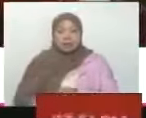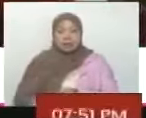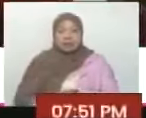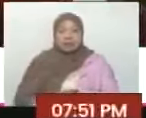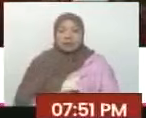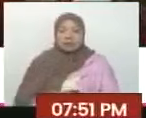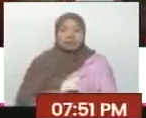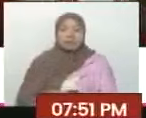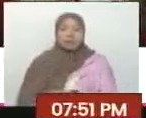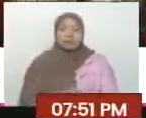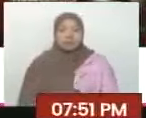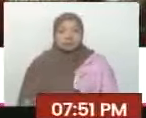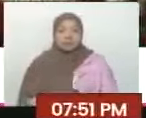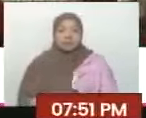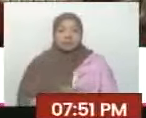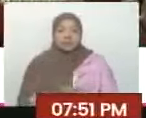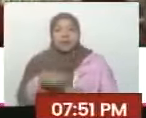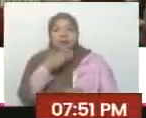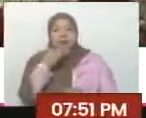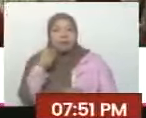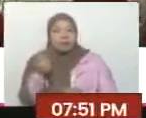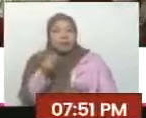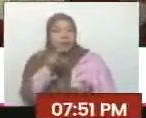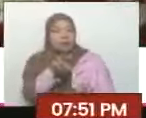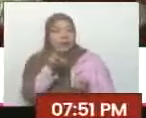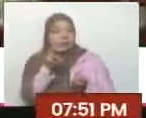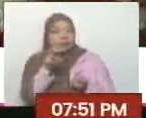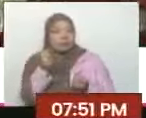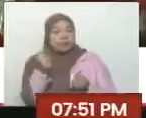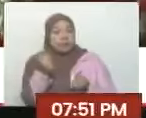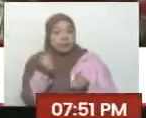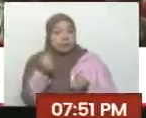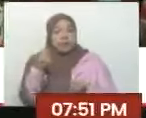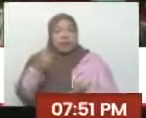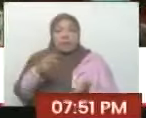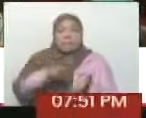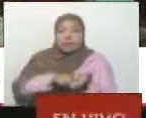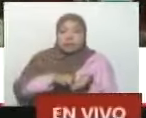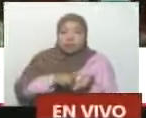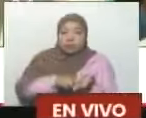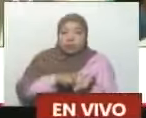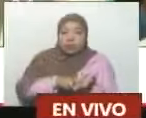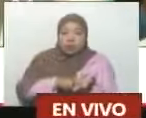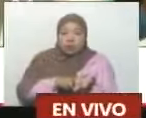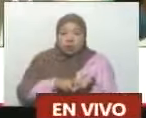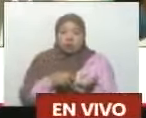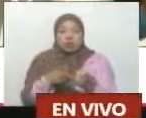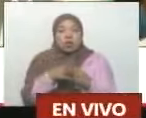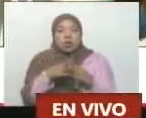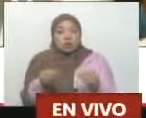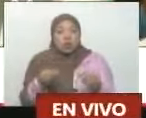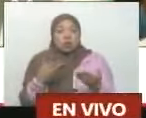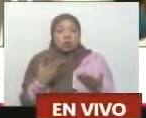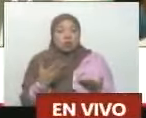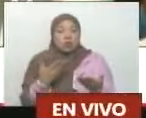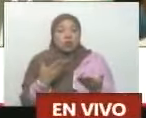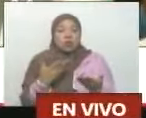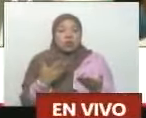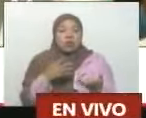en mejorar ingresos, mejorar los ingresos de los pensionados,